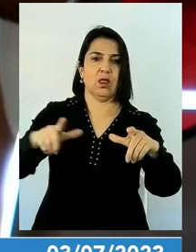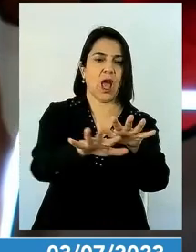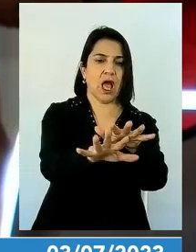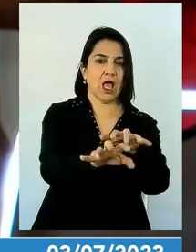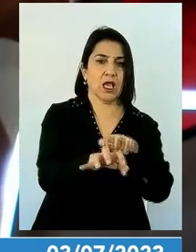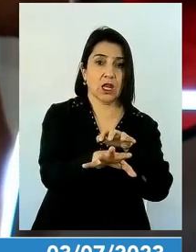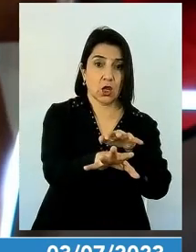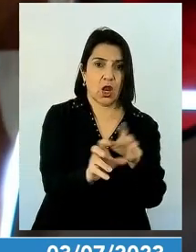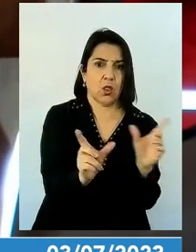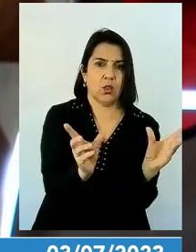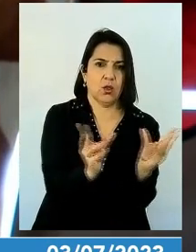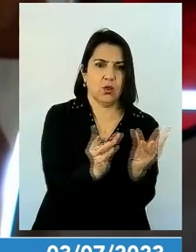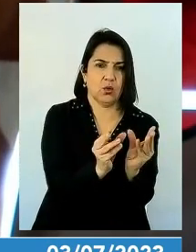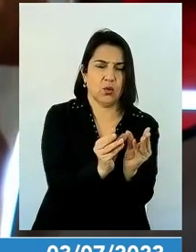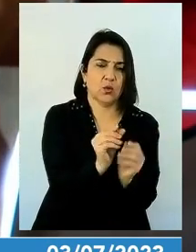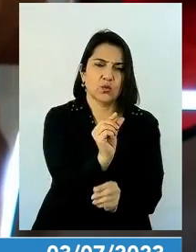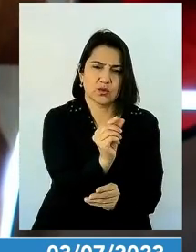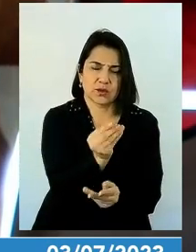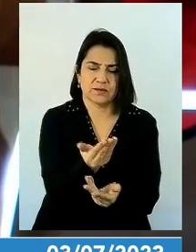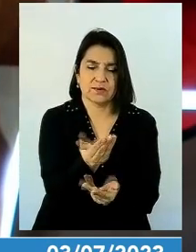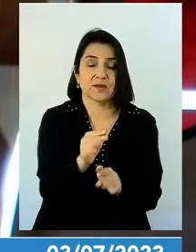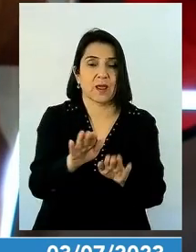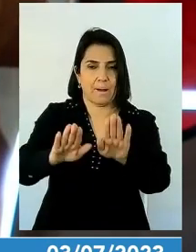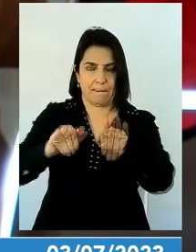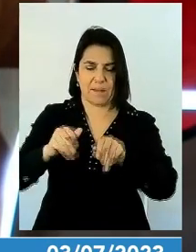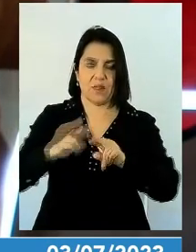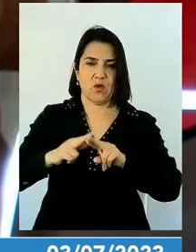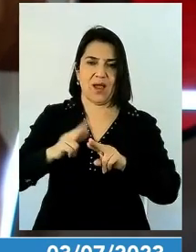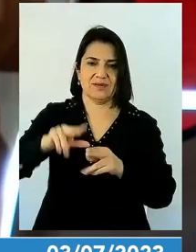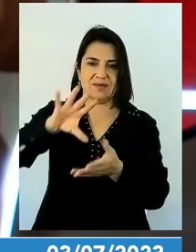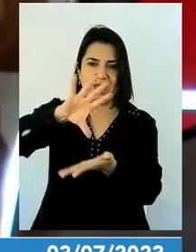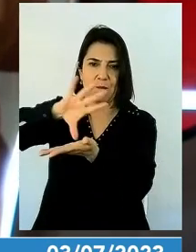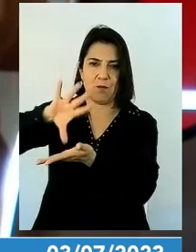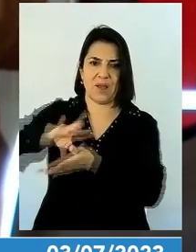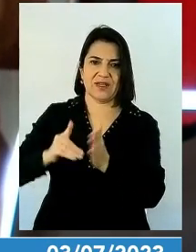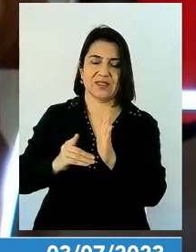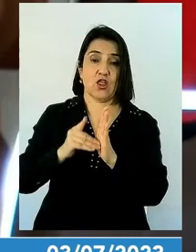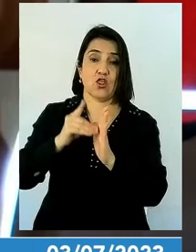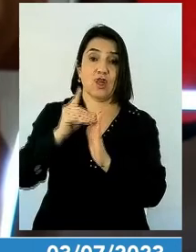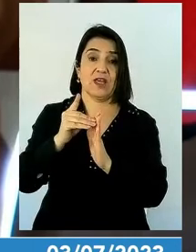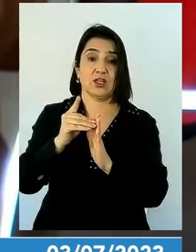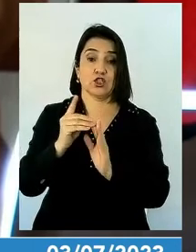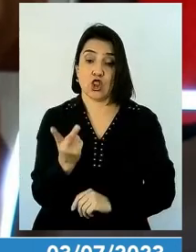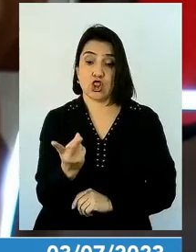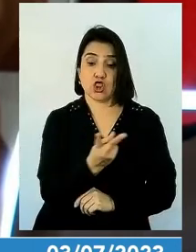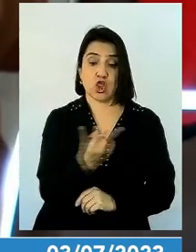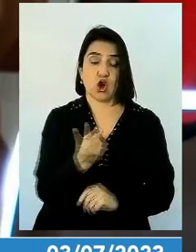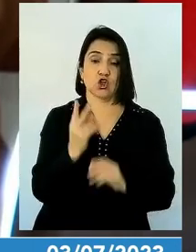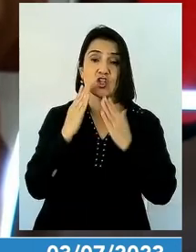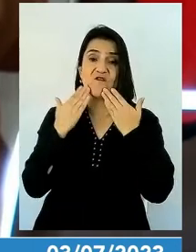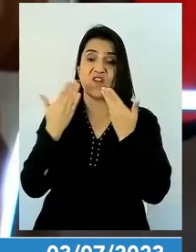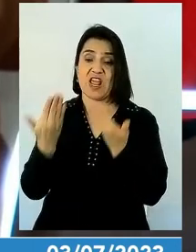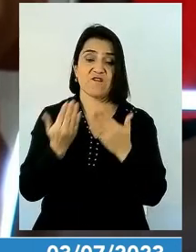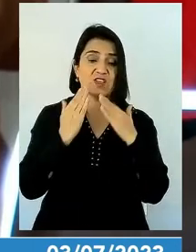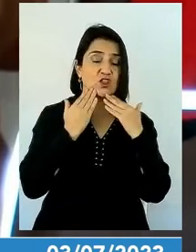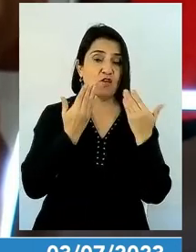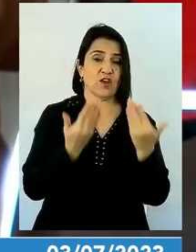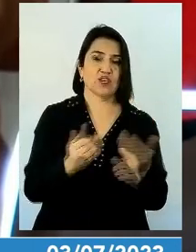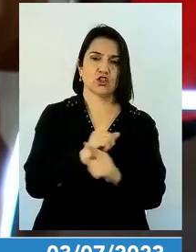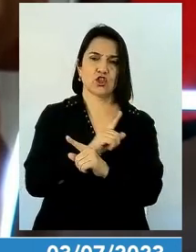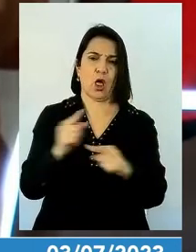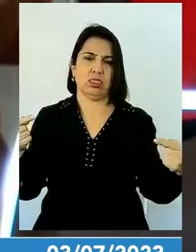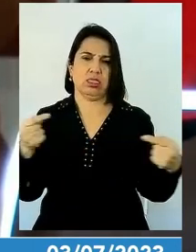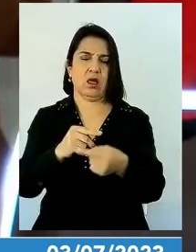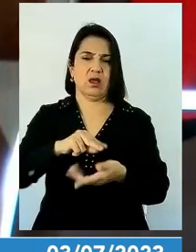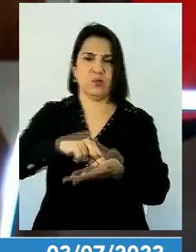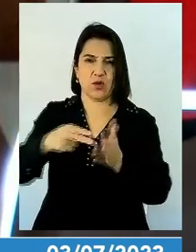Tal como se hace en los países desarrollados, para que ambas se beneficien en lugar de tener conflictos que entorpecen la producción eficiente y